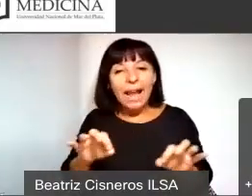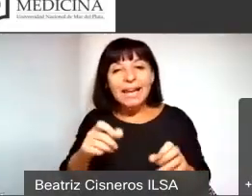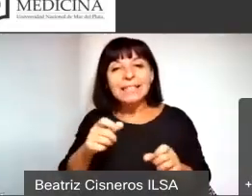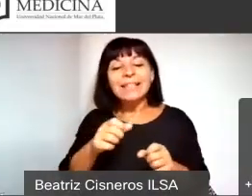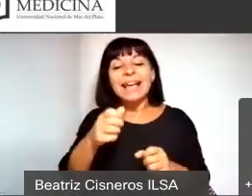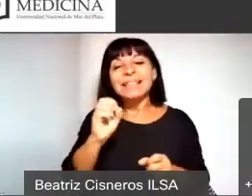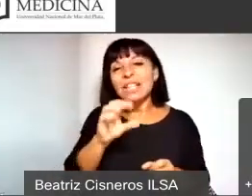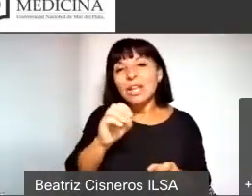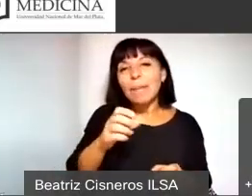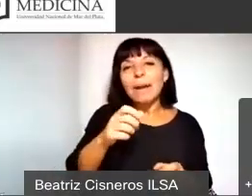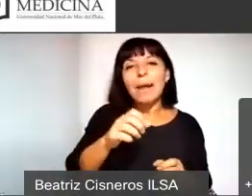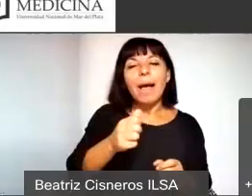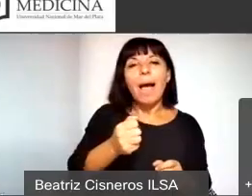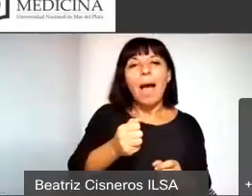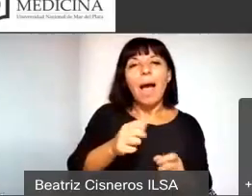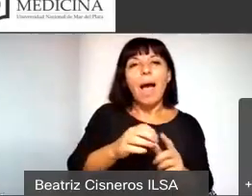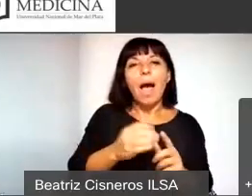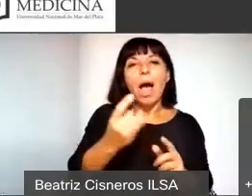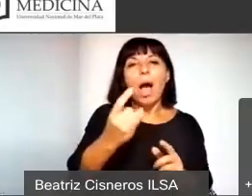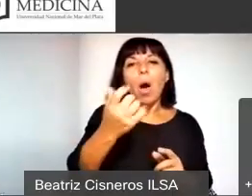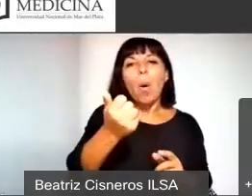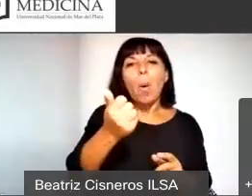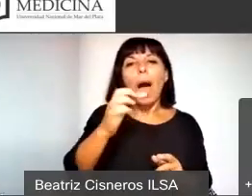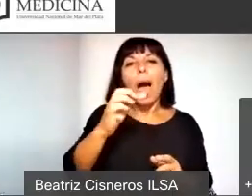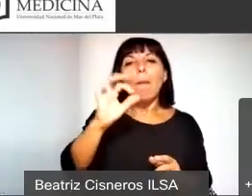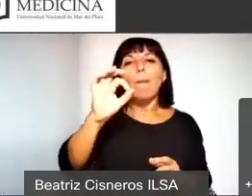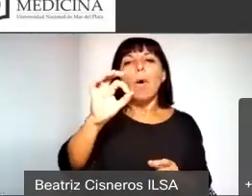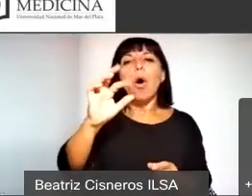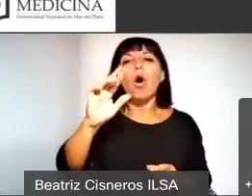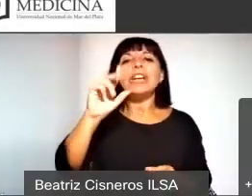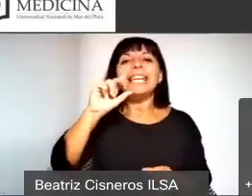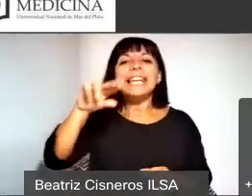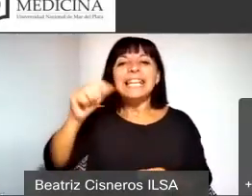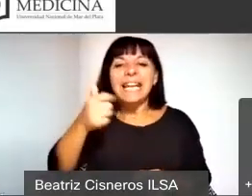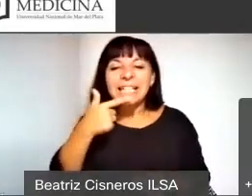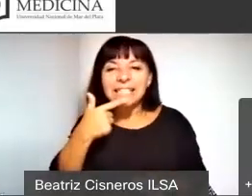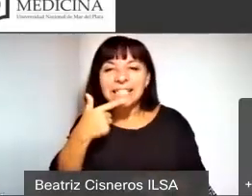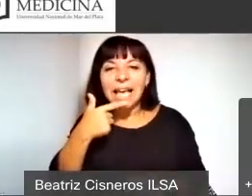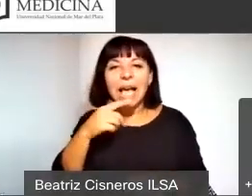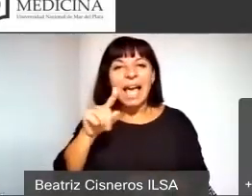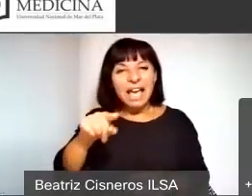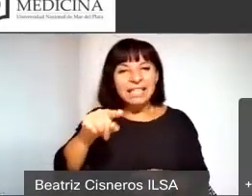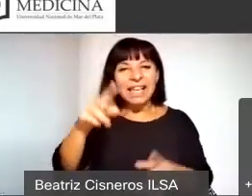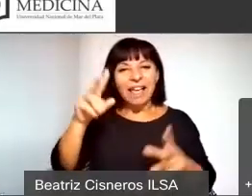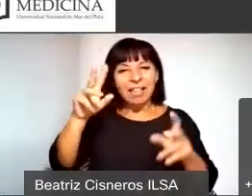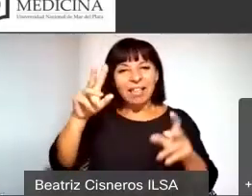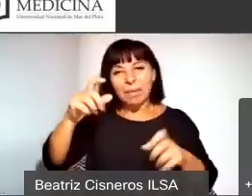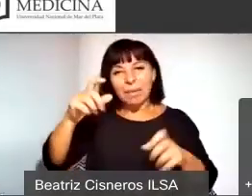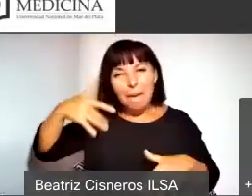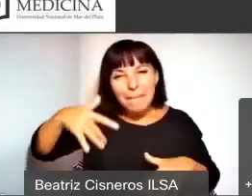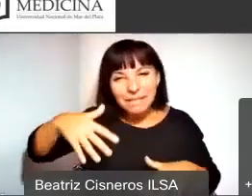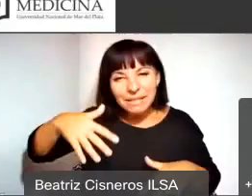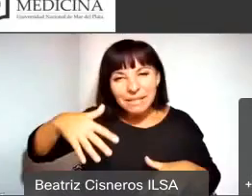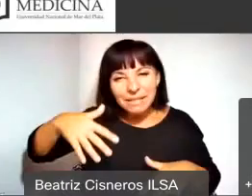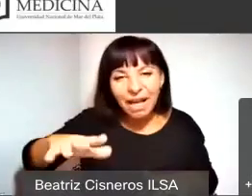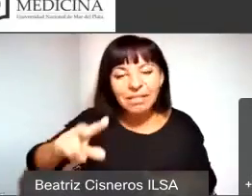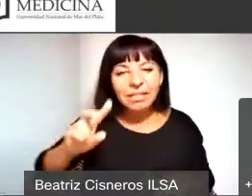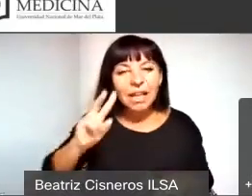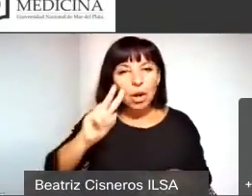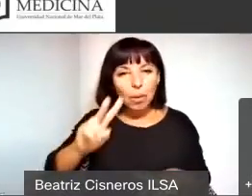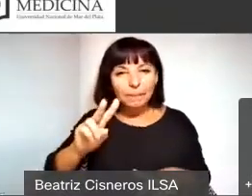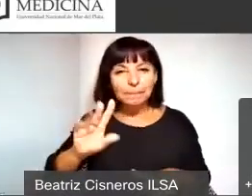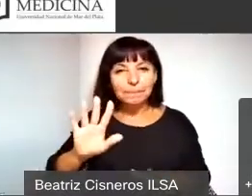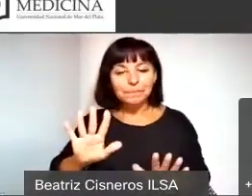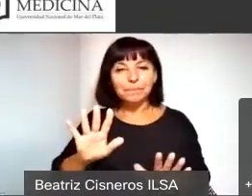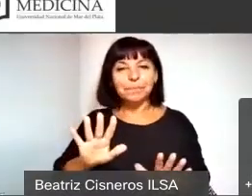una asignatura del segundo cuatrimestre del primer año, en el cual también nosotros estamos, que está relacionado con el mecanismo